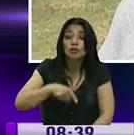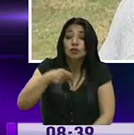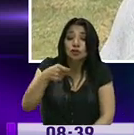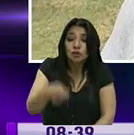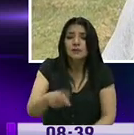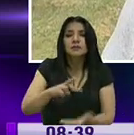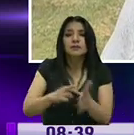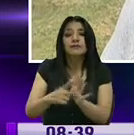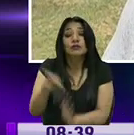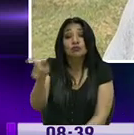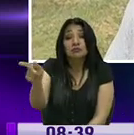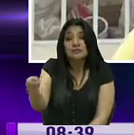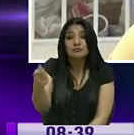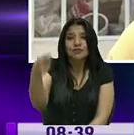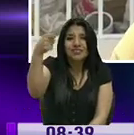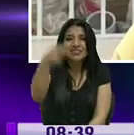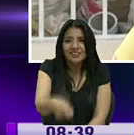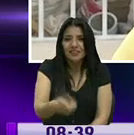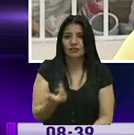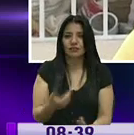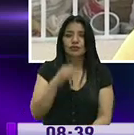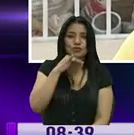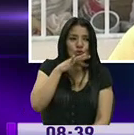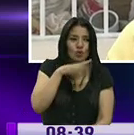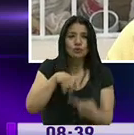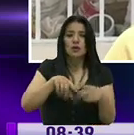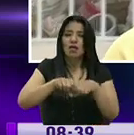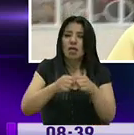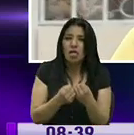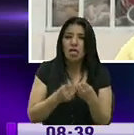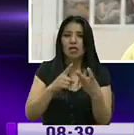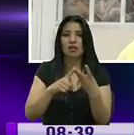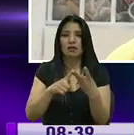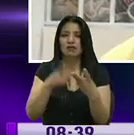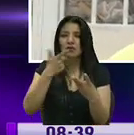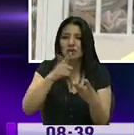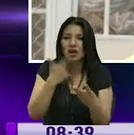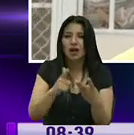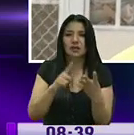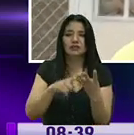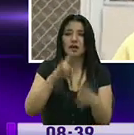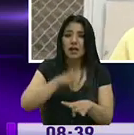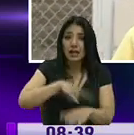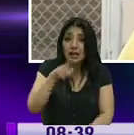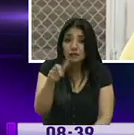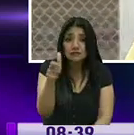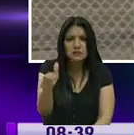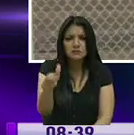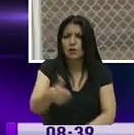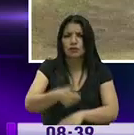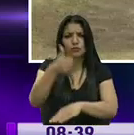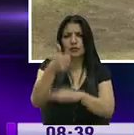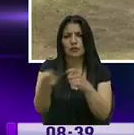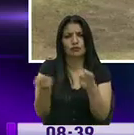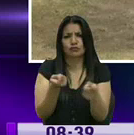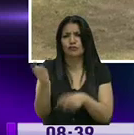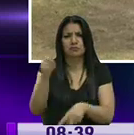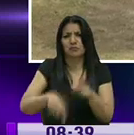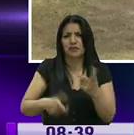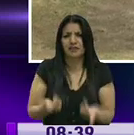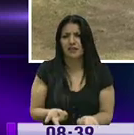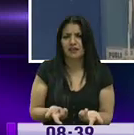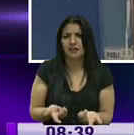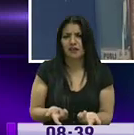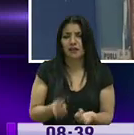autoridad les entrega la suciedad la ruptura los borrachos lo que se orinan eso lo puede controlar la autoridad no podemos